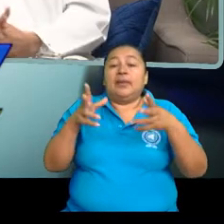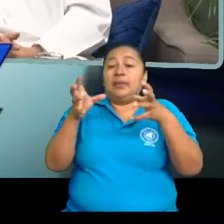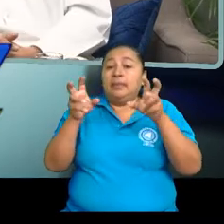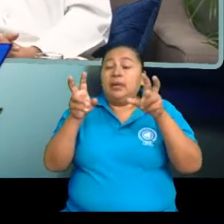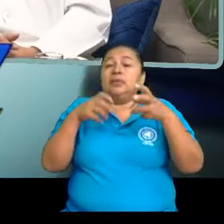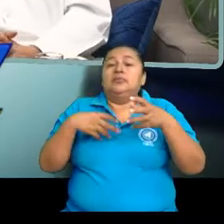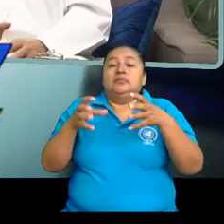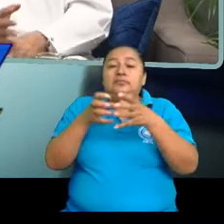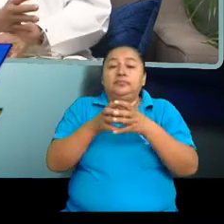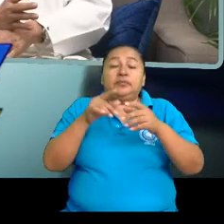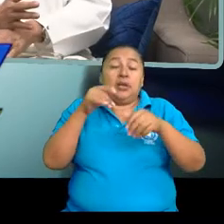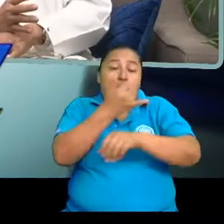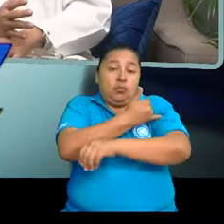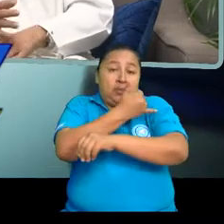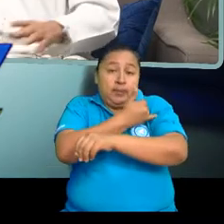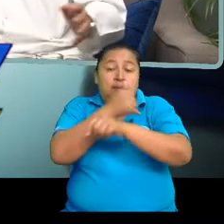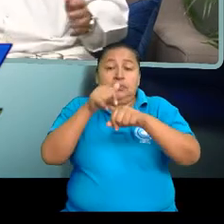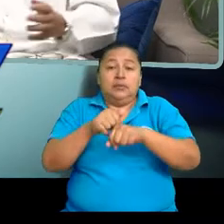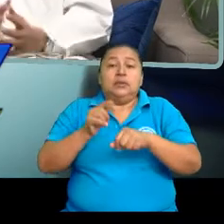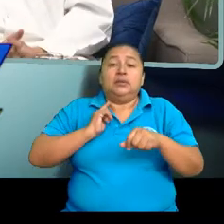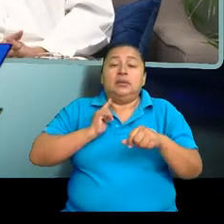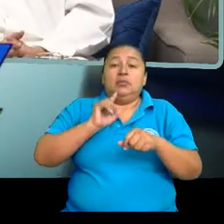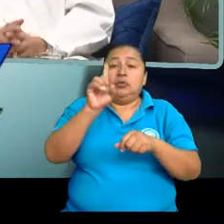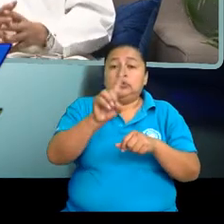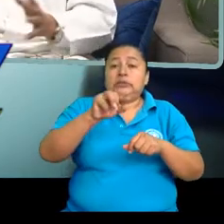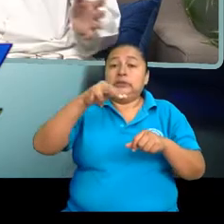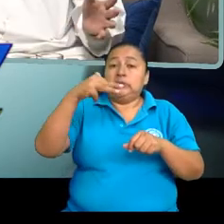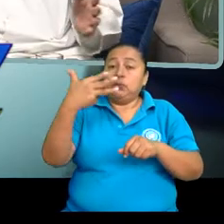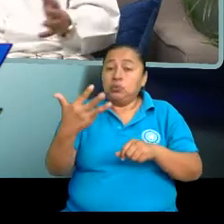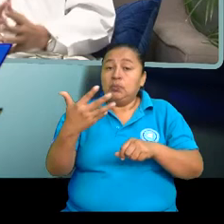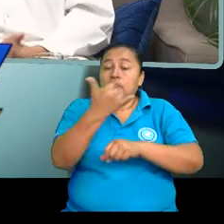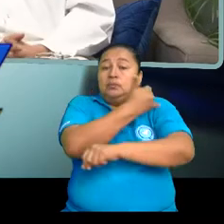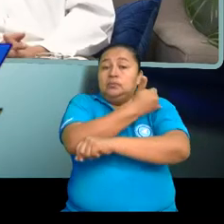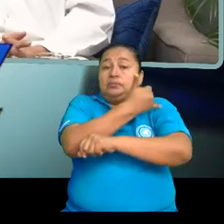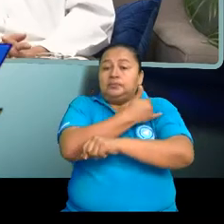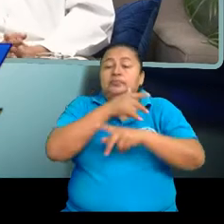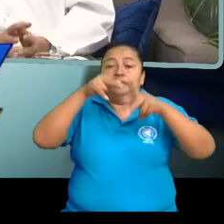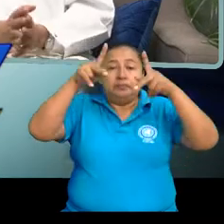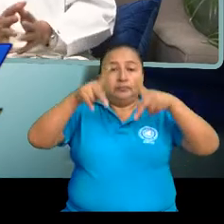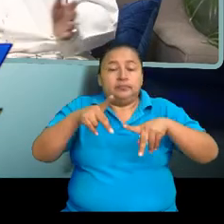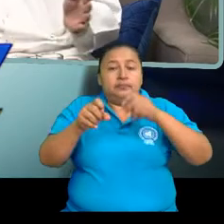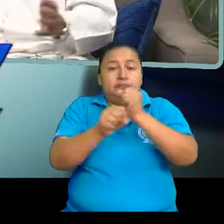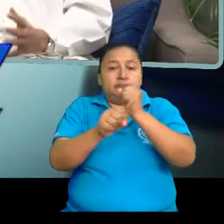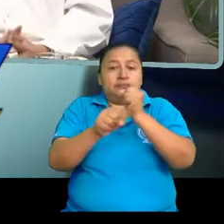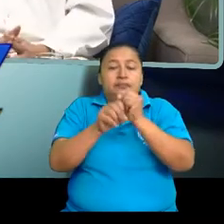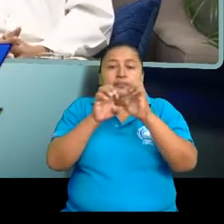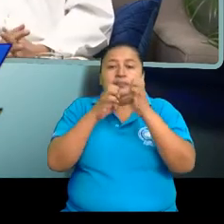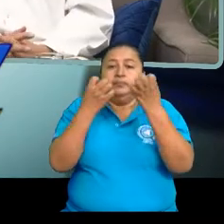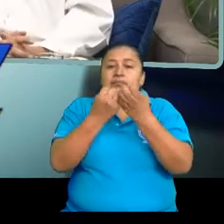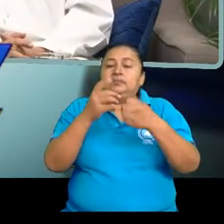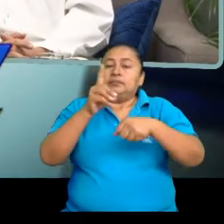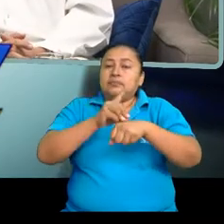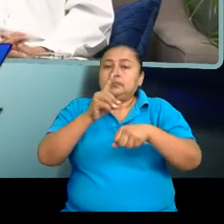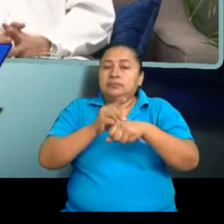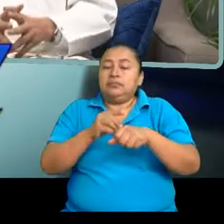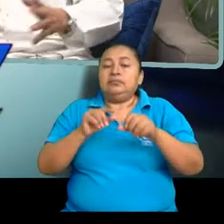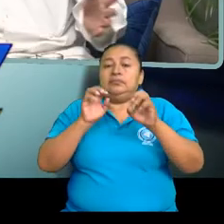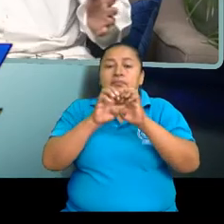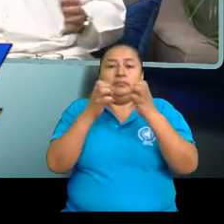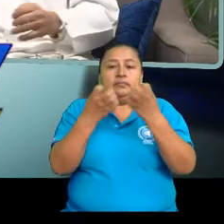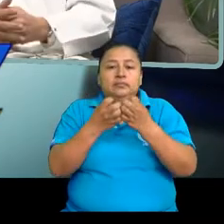a nivel hospitalario. Tenemos 19 hospitales con equipo de personal médico, con equipos